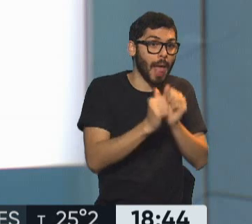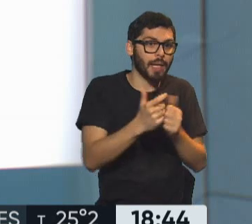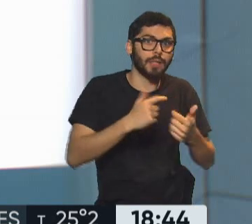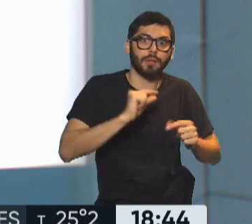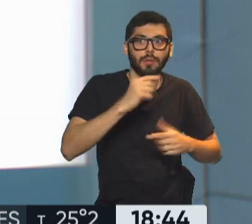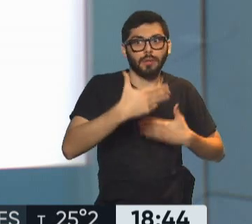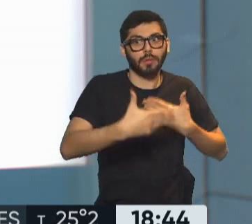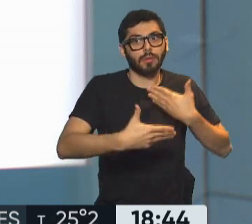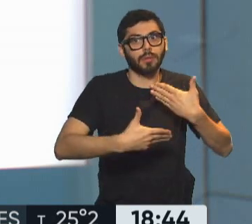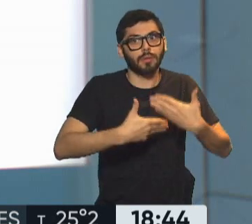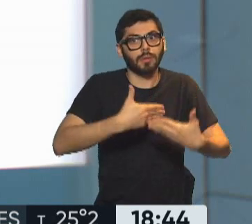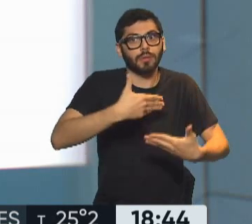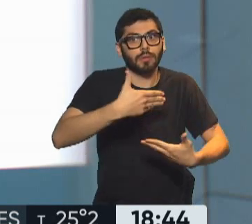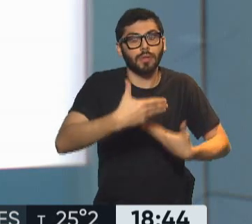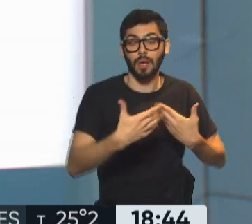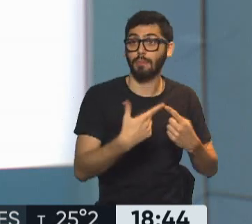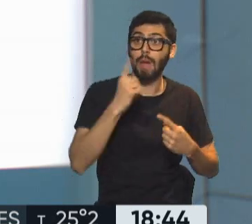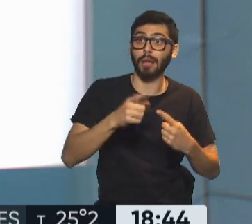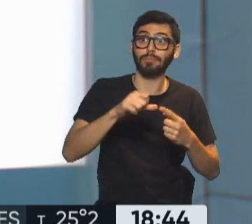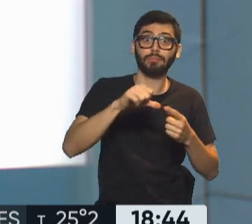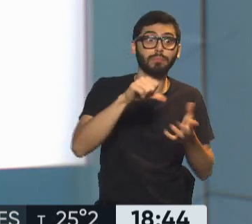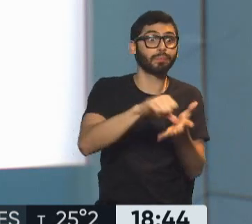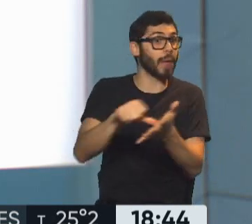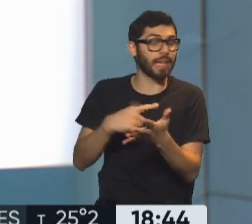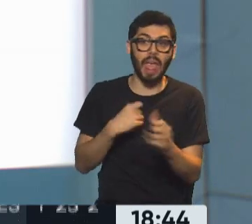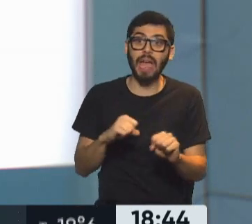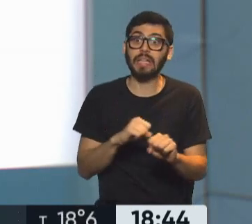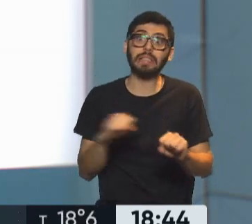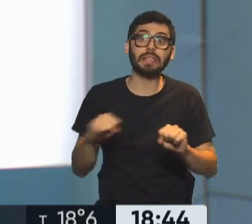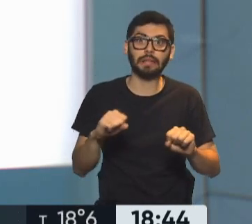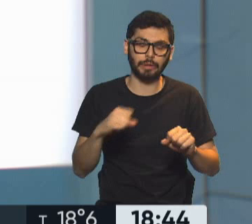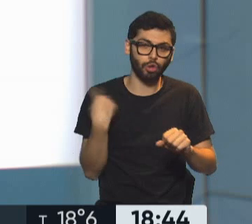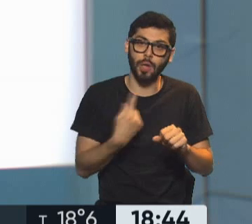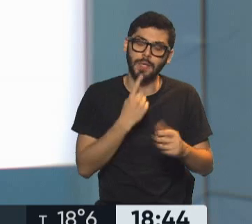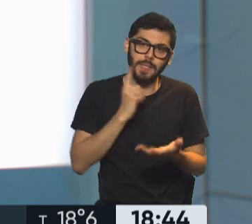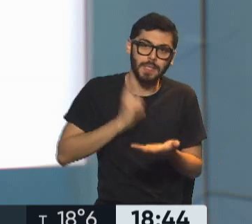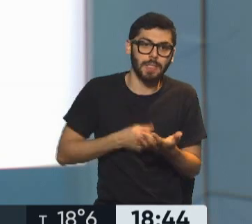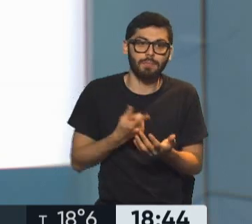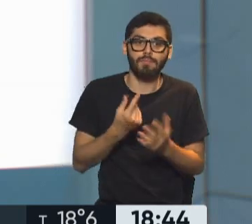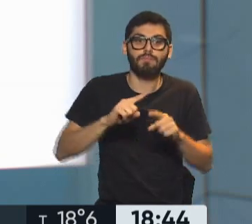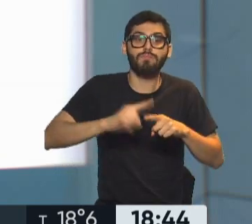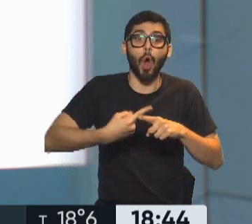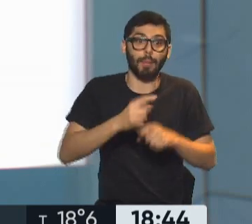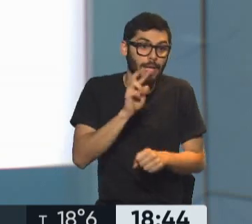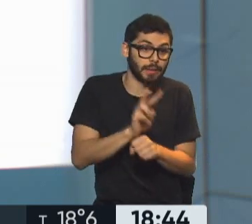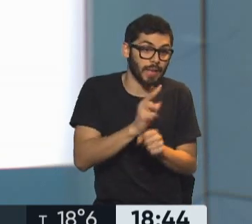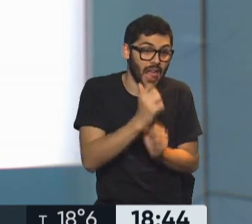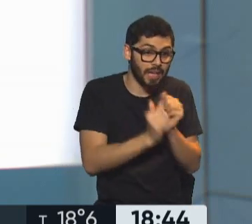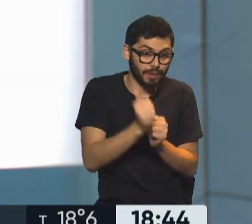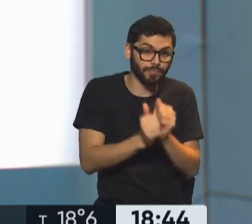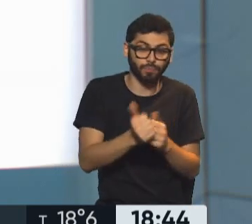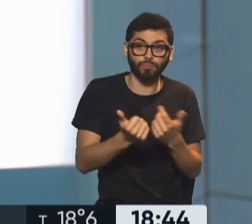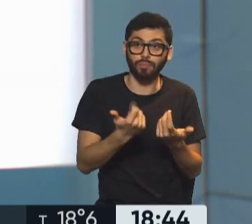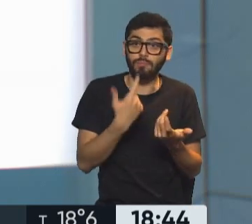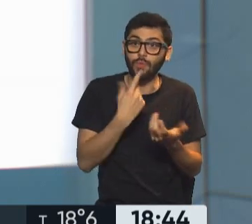recuperar, y en un contexto en donde todos los países que están en crisis ponen políticas proteccionistas, se vuelven a poner sobre el debate, sobre